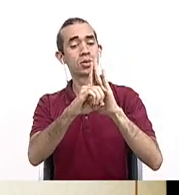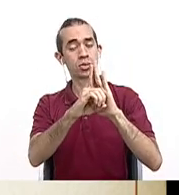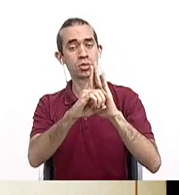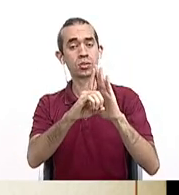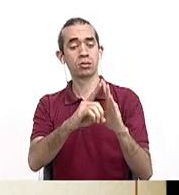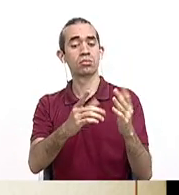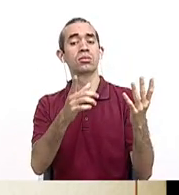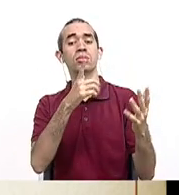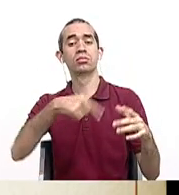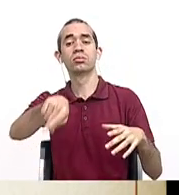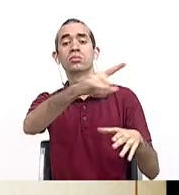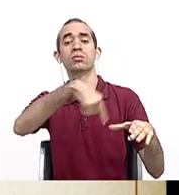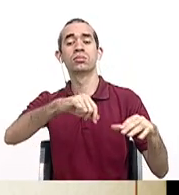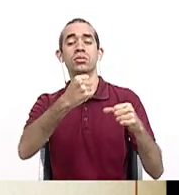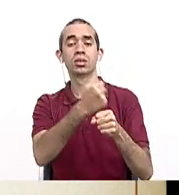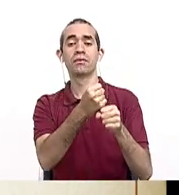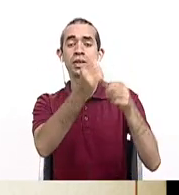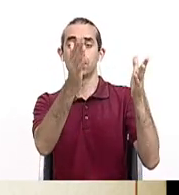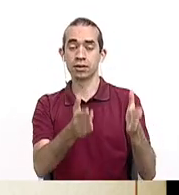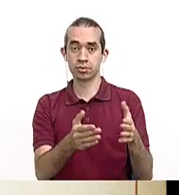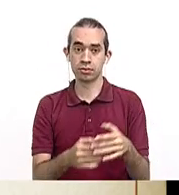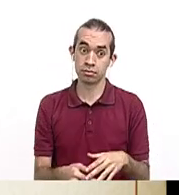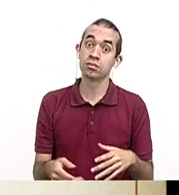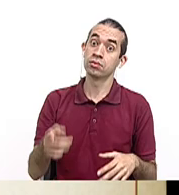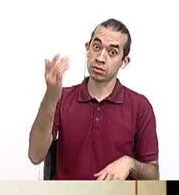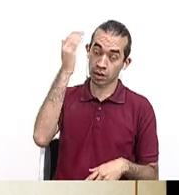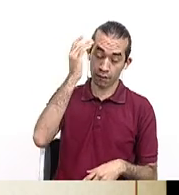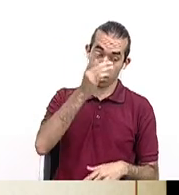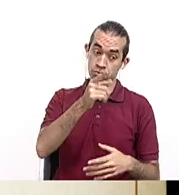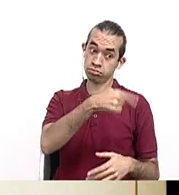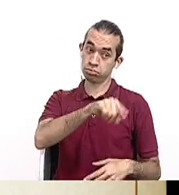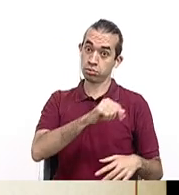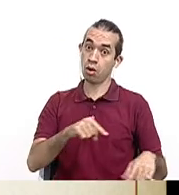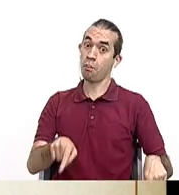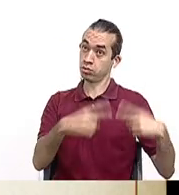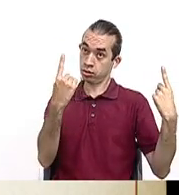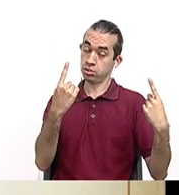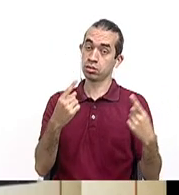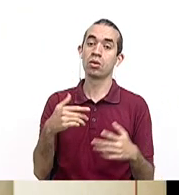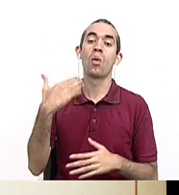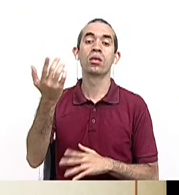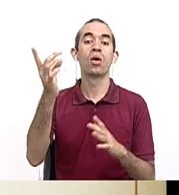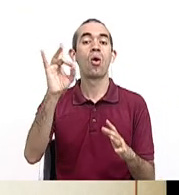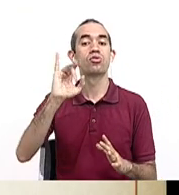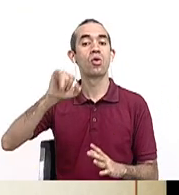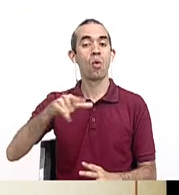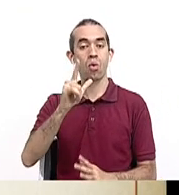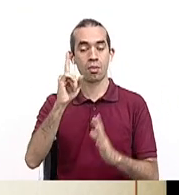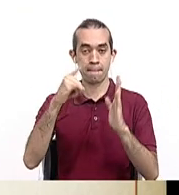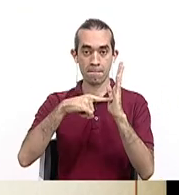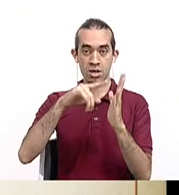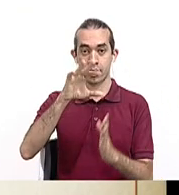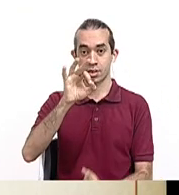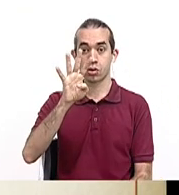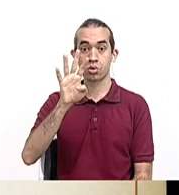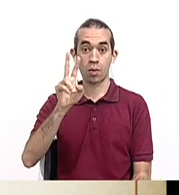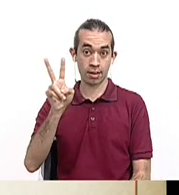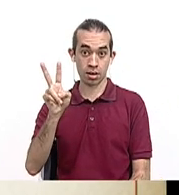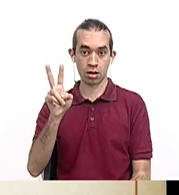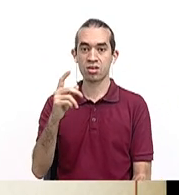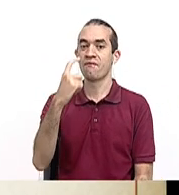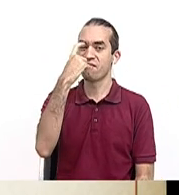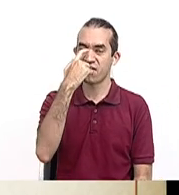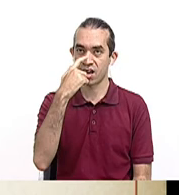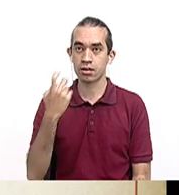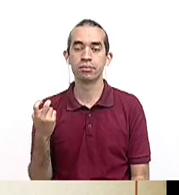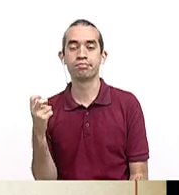de la clase trabajadora no obstante había oposición el 8 de julio del año 42 don josé figueres ferrer hace una locución